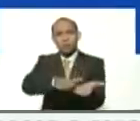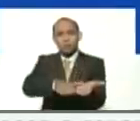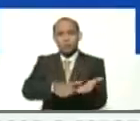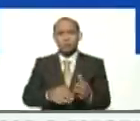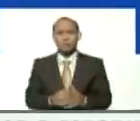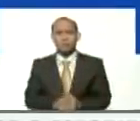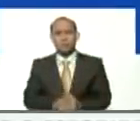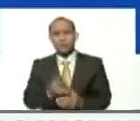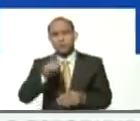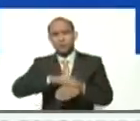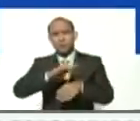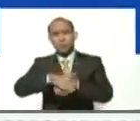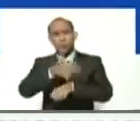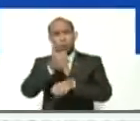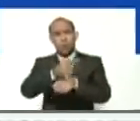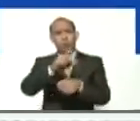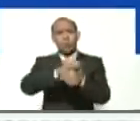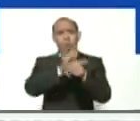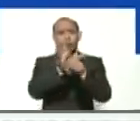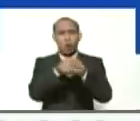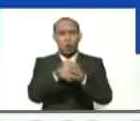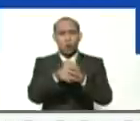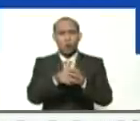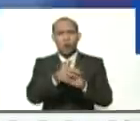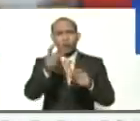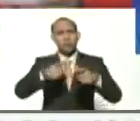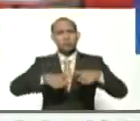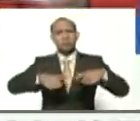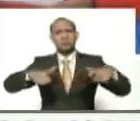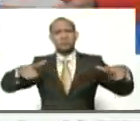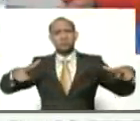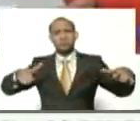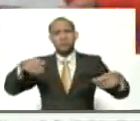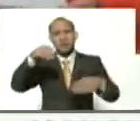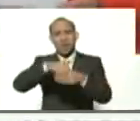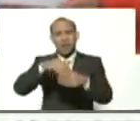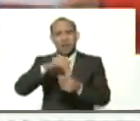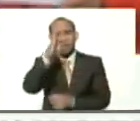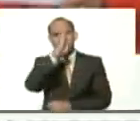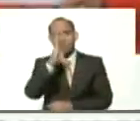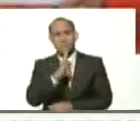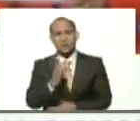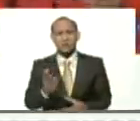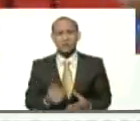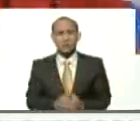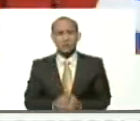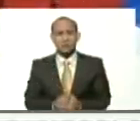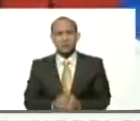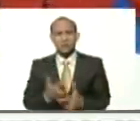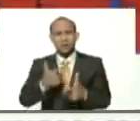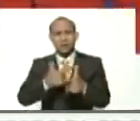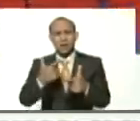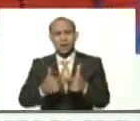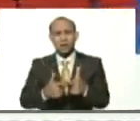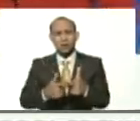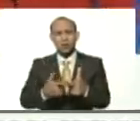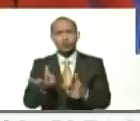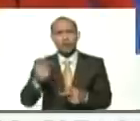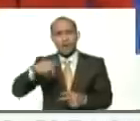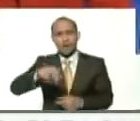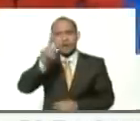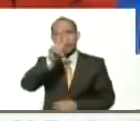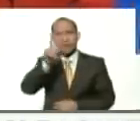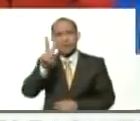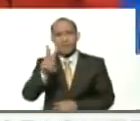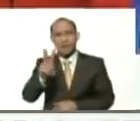de esta variante que ya circula ampliamente en el territorio de brasil esto es llamado a que venezuela